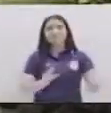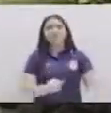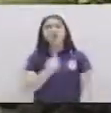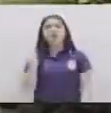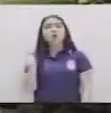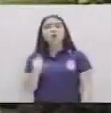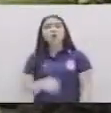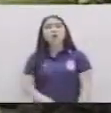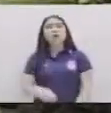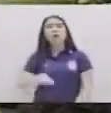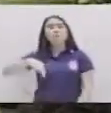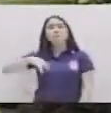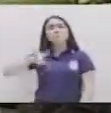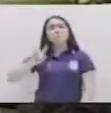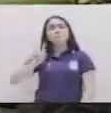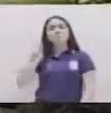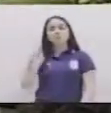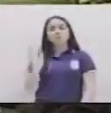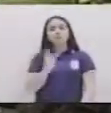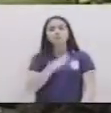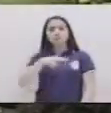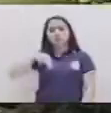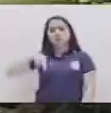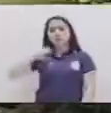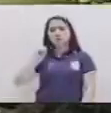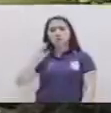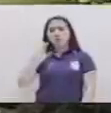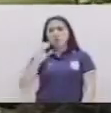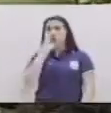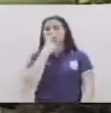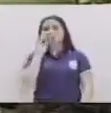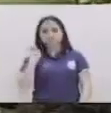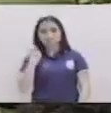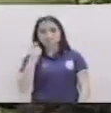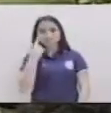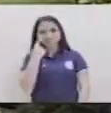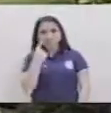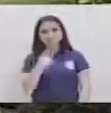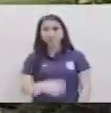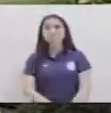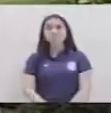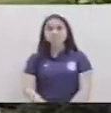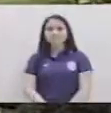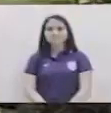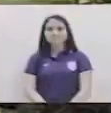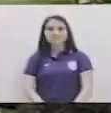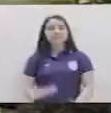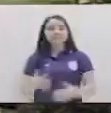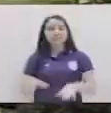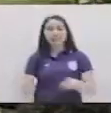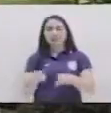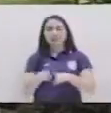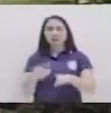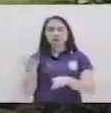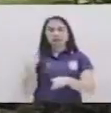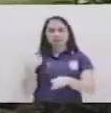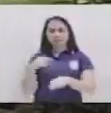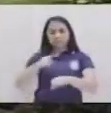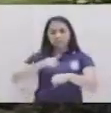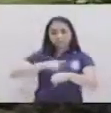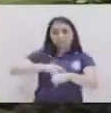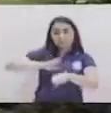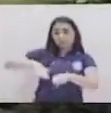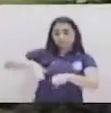sería de la misma manera, tomando la referencia de la primera seña de muy tarde, acá, y como ya hemos visto en segmentos